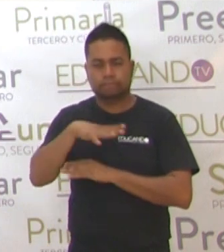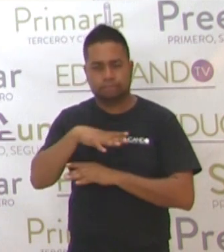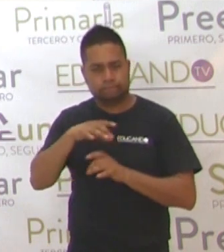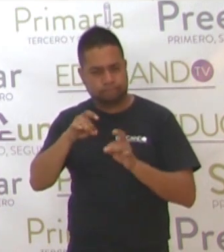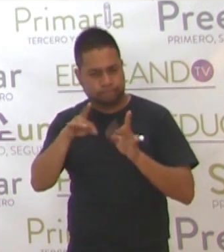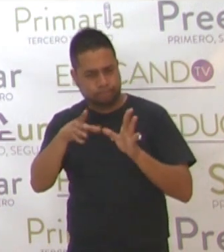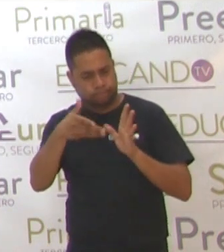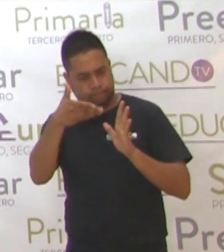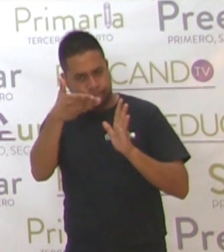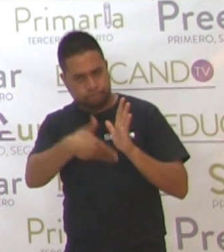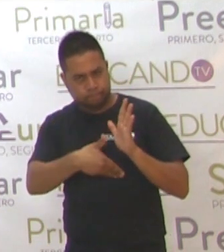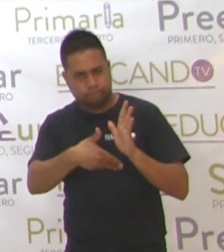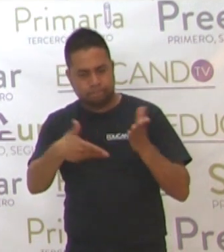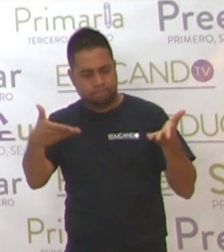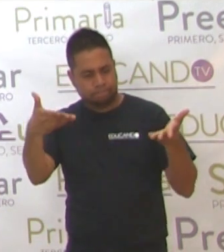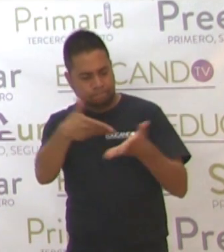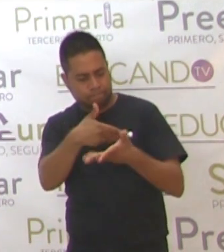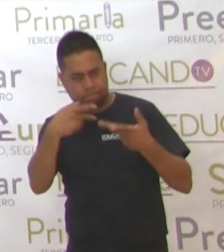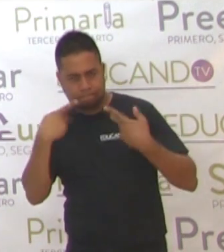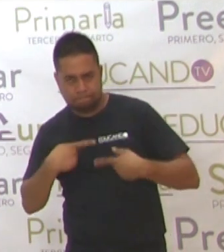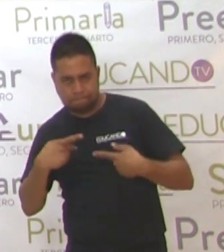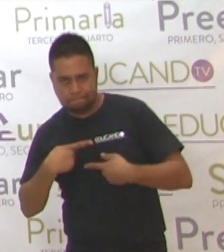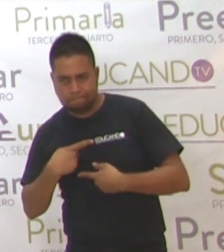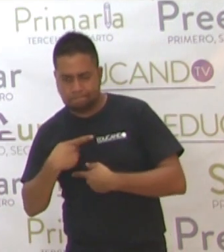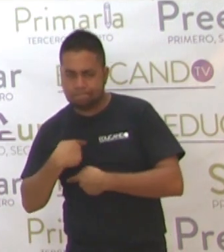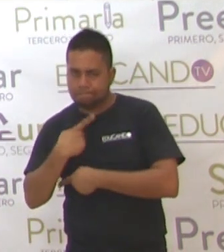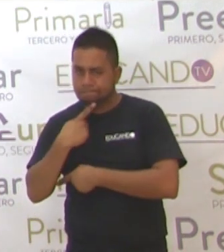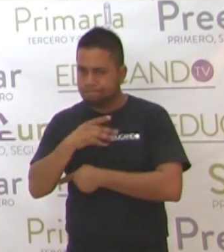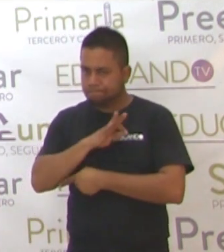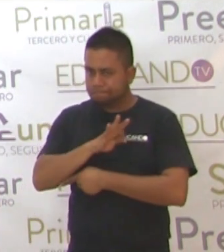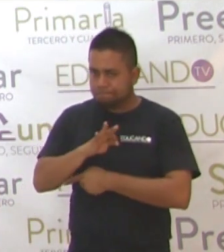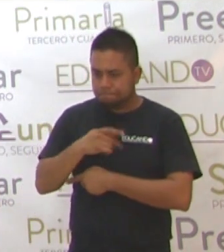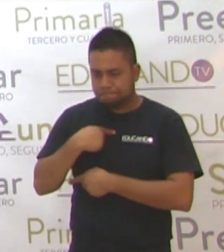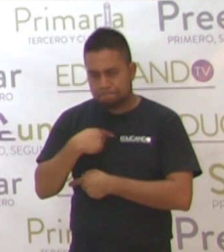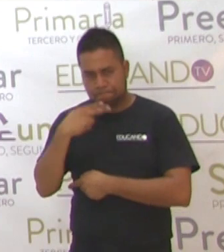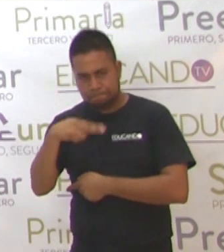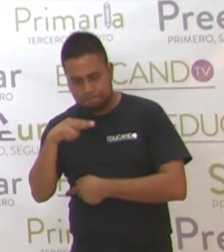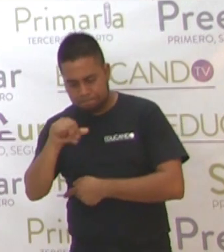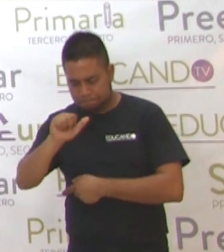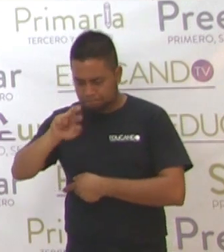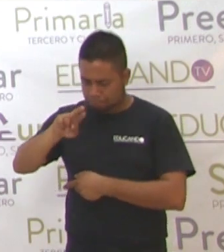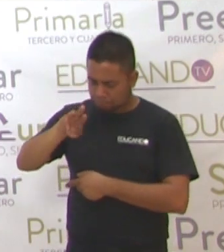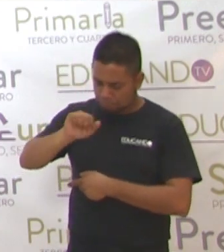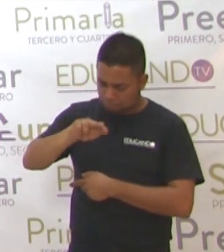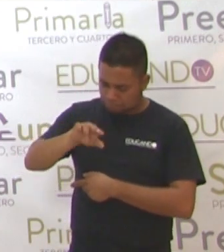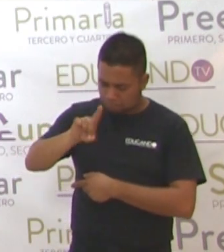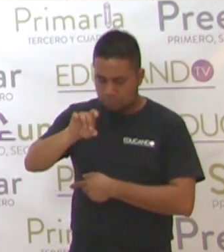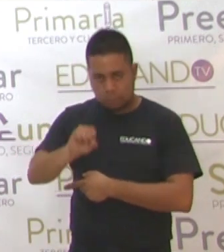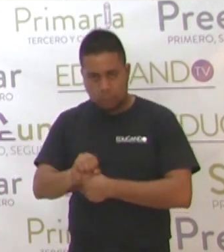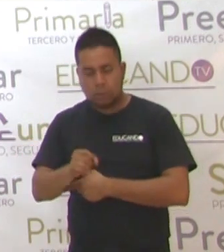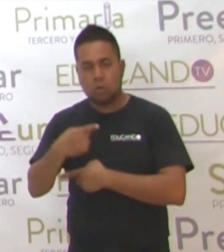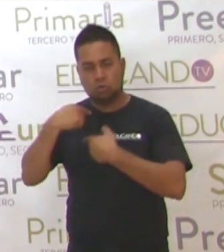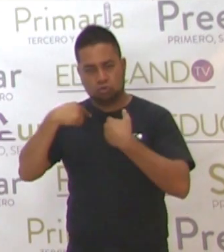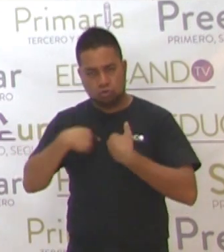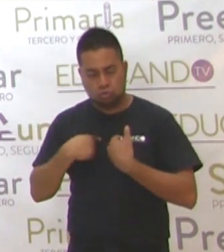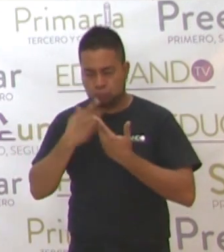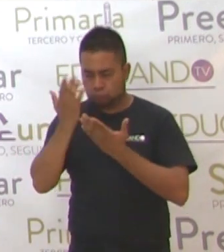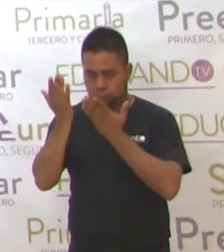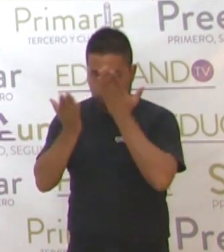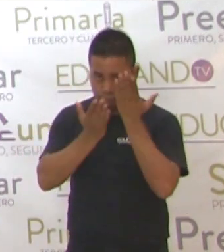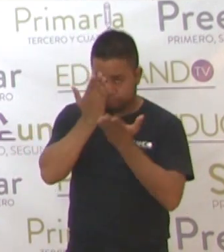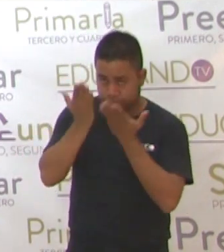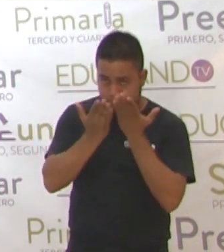tú con otra persona y puedes decir bueno mi nombre es armando mendoza yo estudio